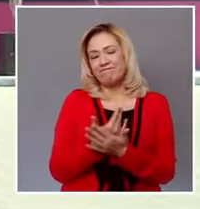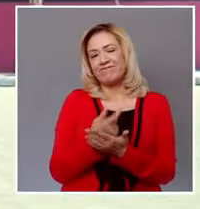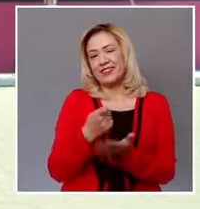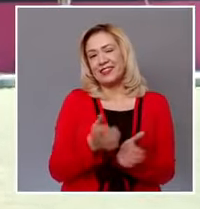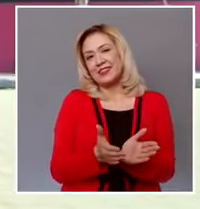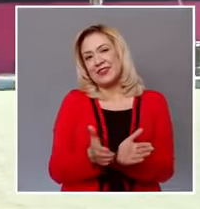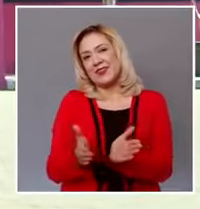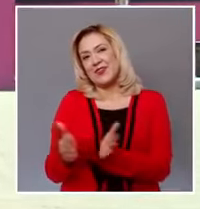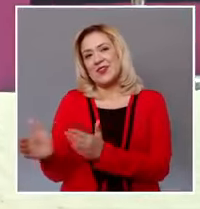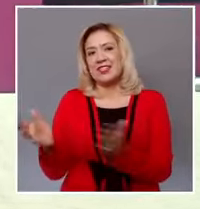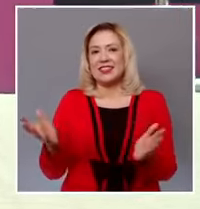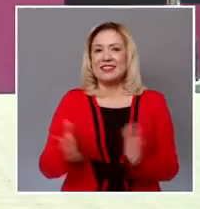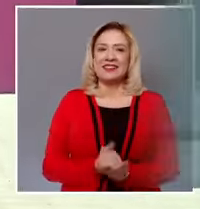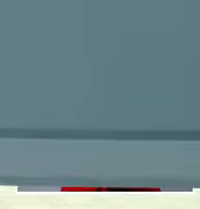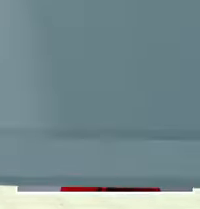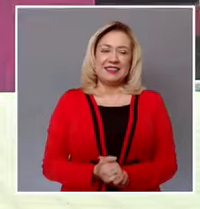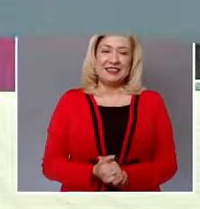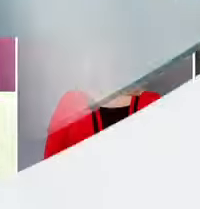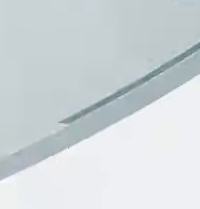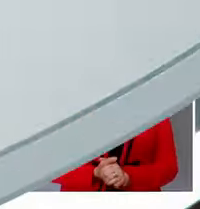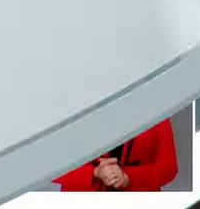Juan Carlos González.